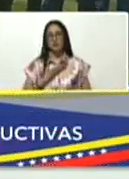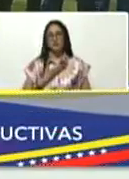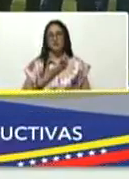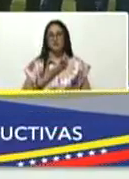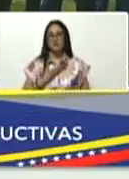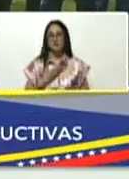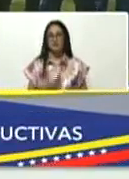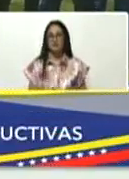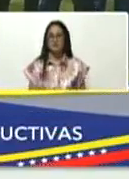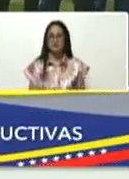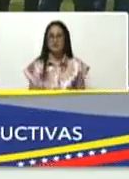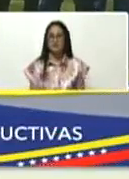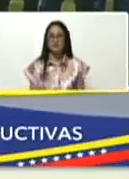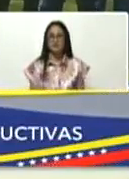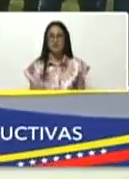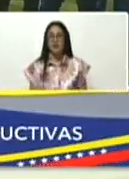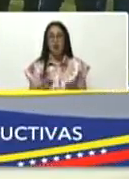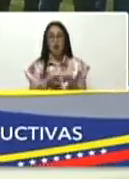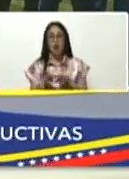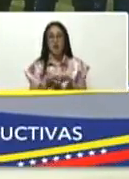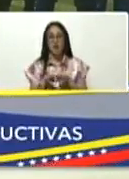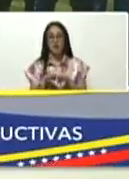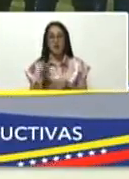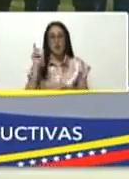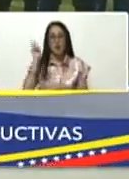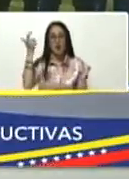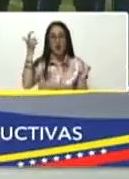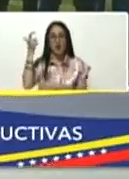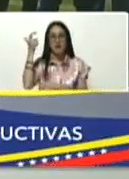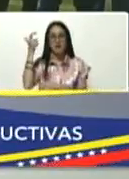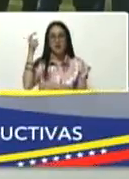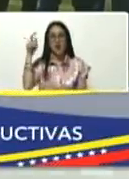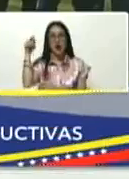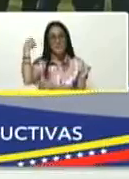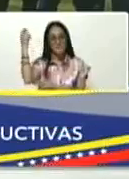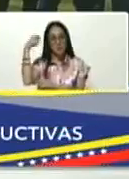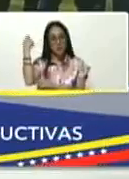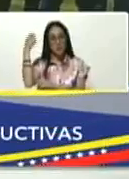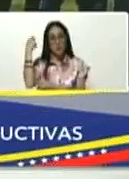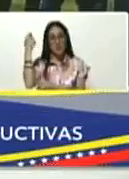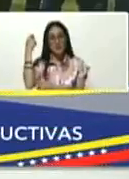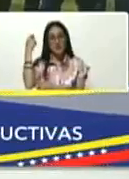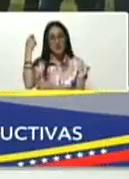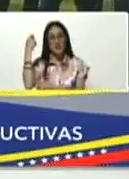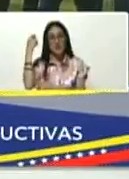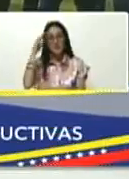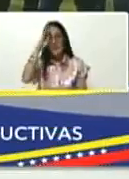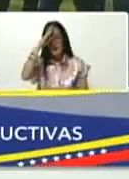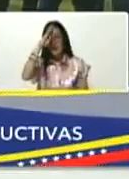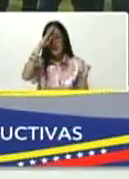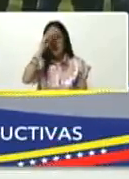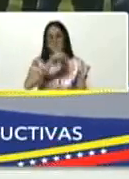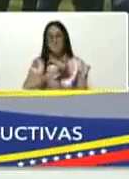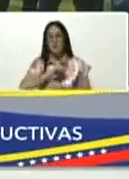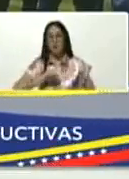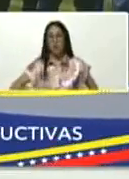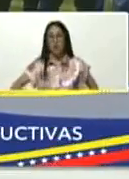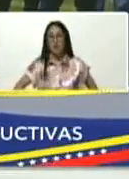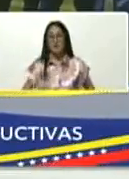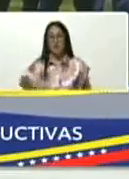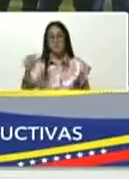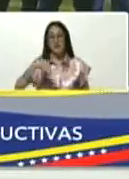¿Ah? Cojedes, Guárico, Apure, Barinas, Portuguesa y más